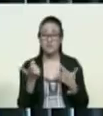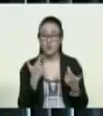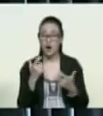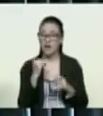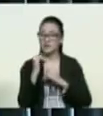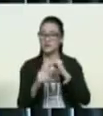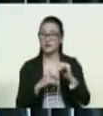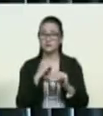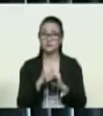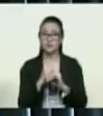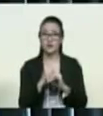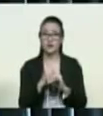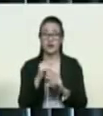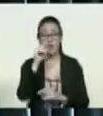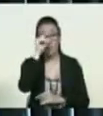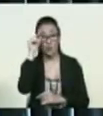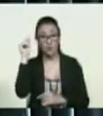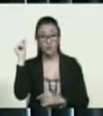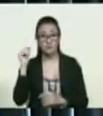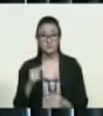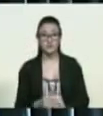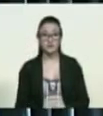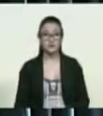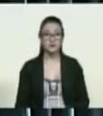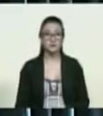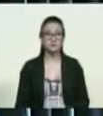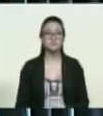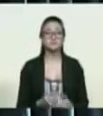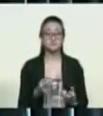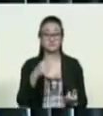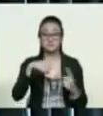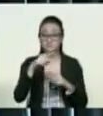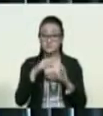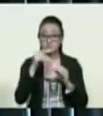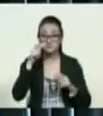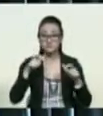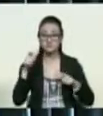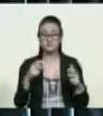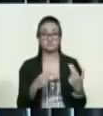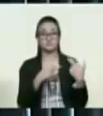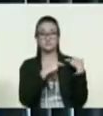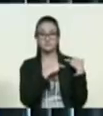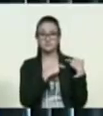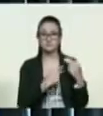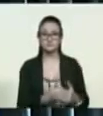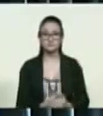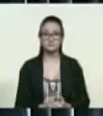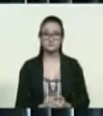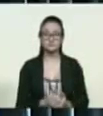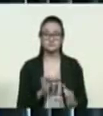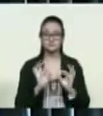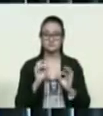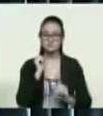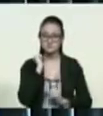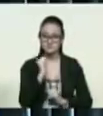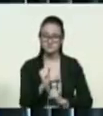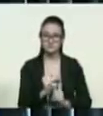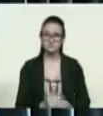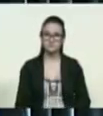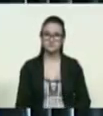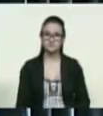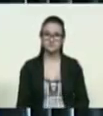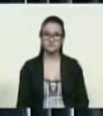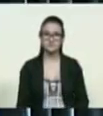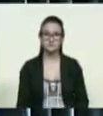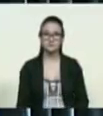alias El Pico y para todos aquellos que aparezcan responsables del magnicidio en grave frustración,